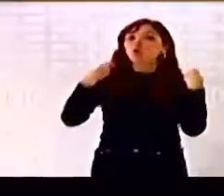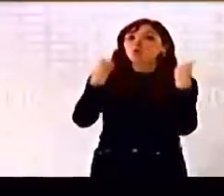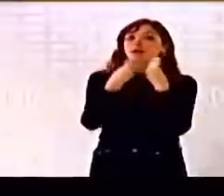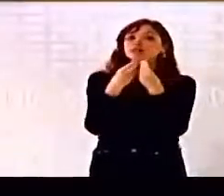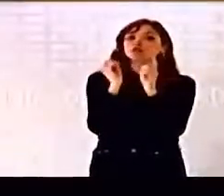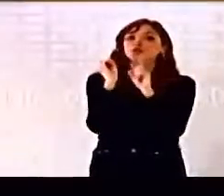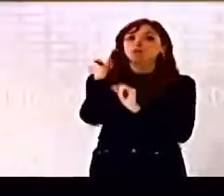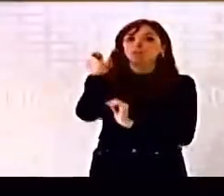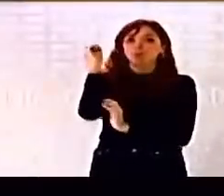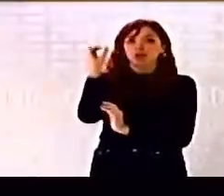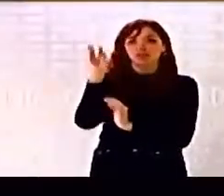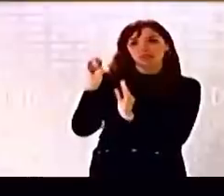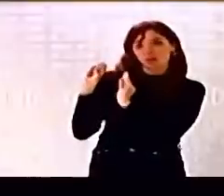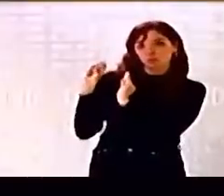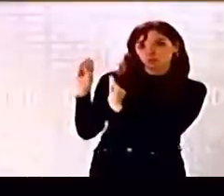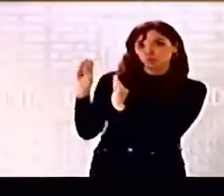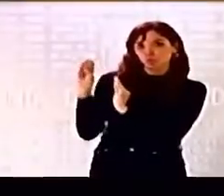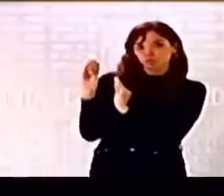ponencia.